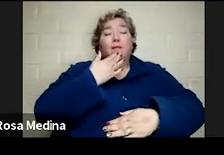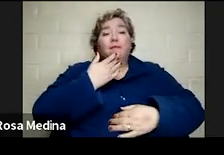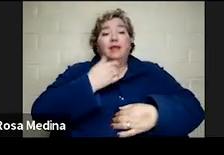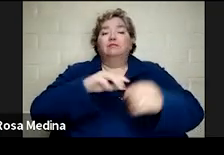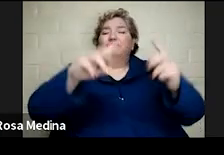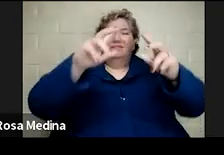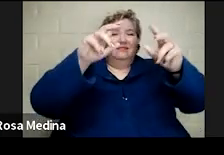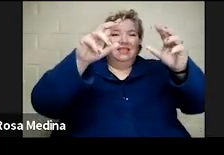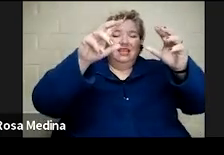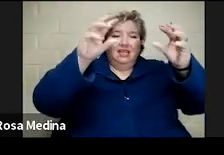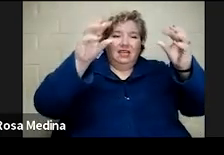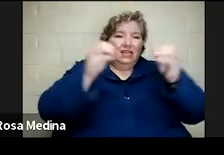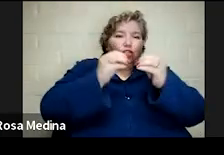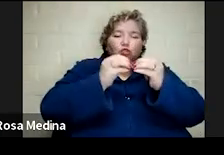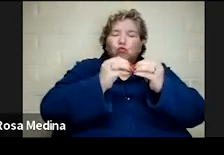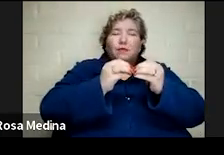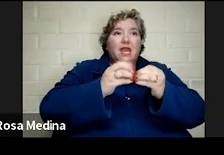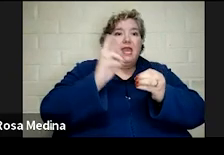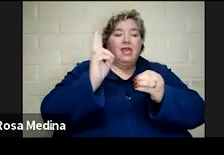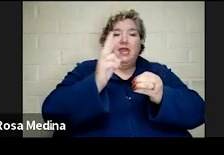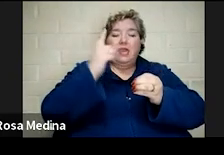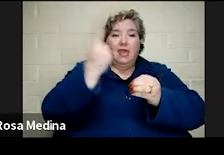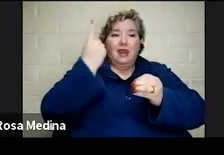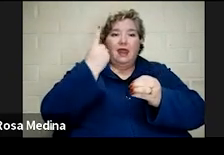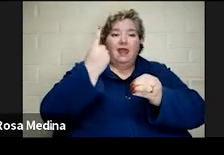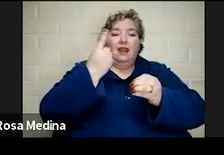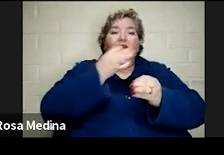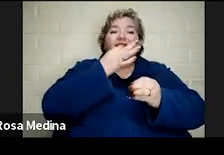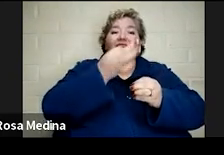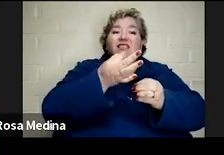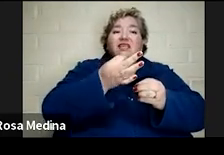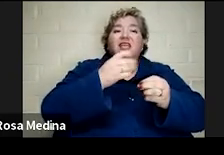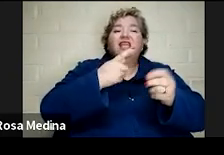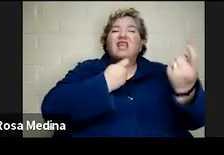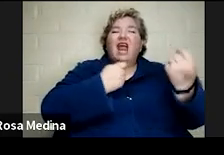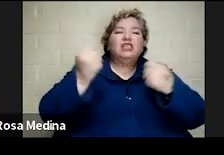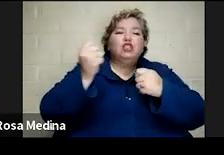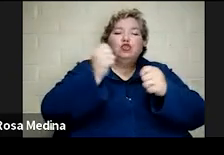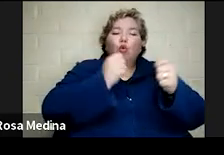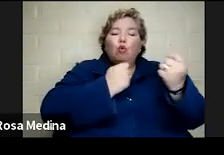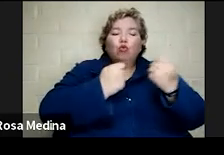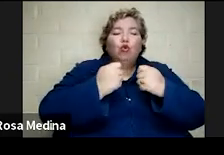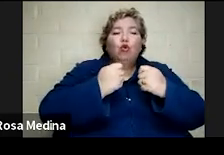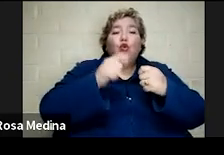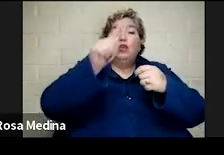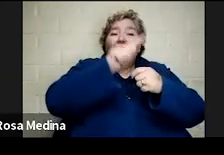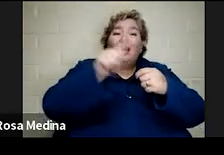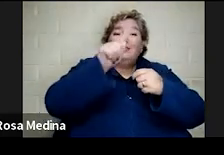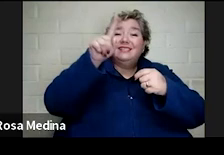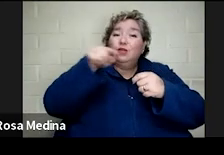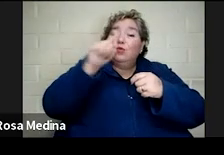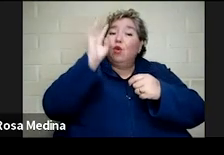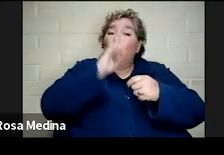resumen, muy general, hablar un poco de los trastornos del neurodesarrollo, que son los que aparecen acá en estos circulitos de